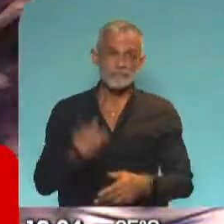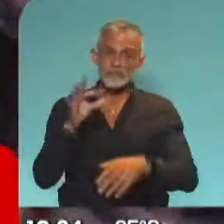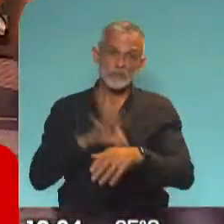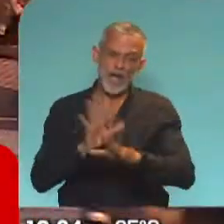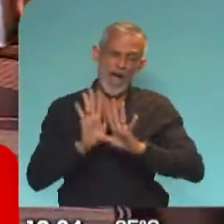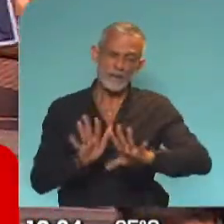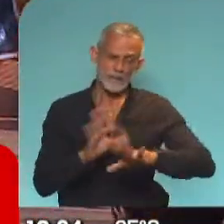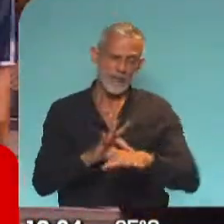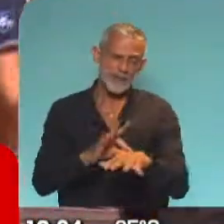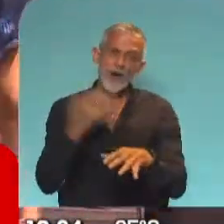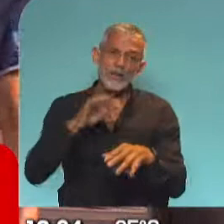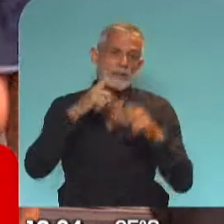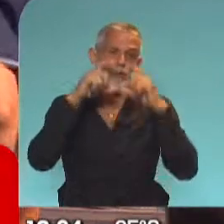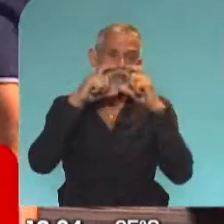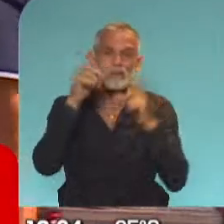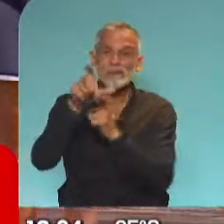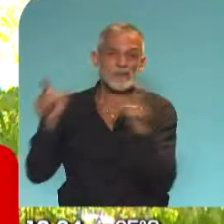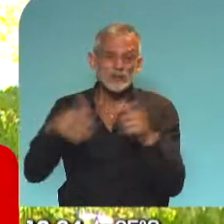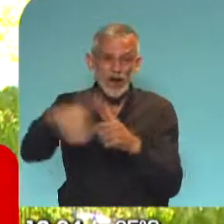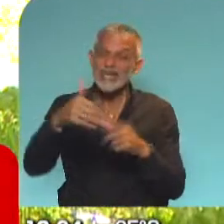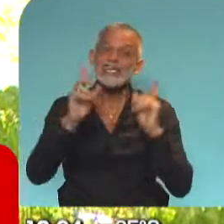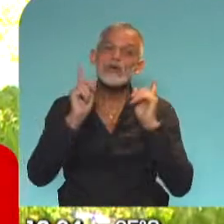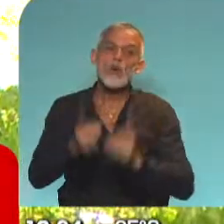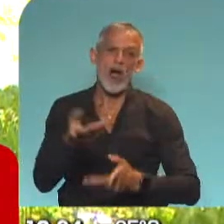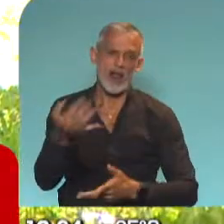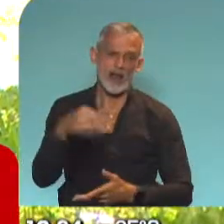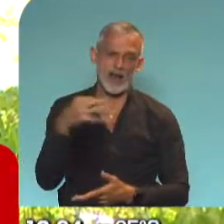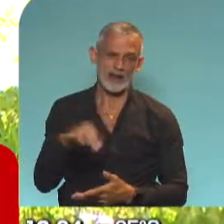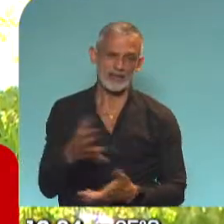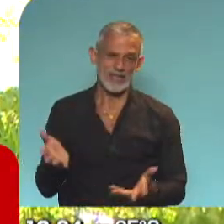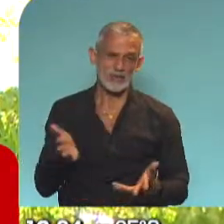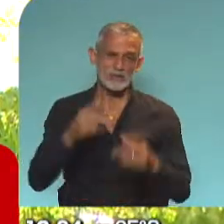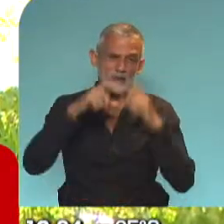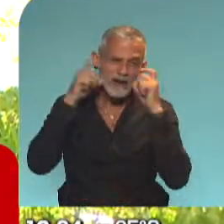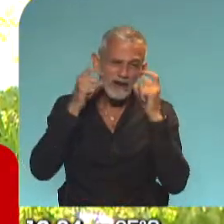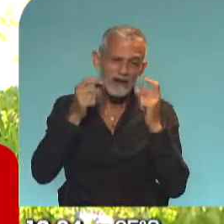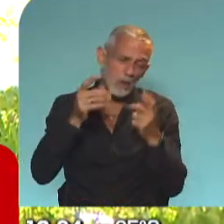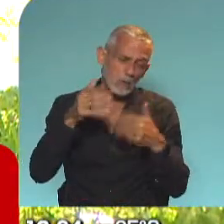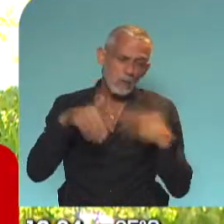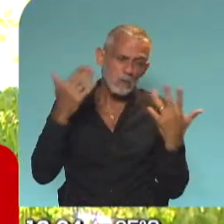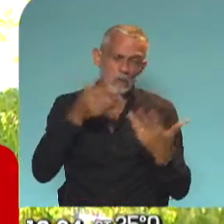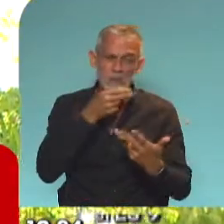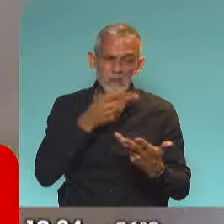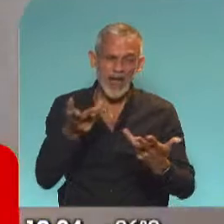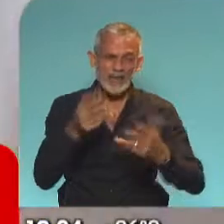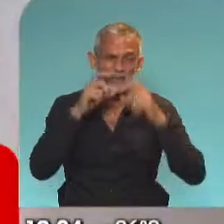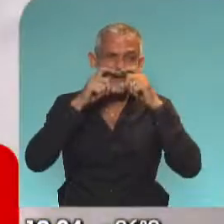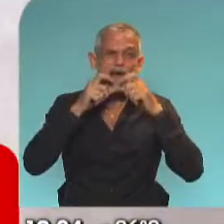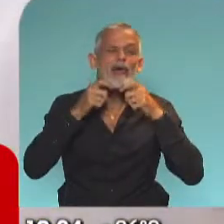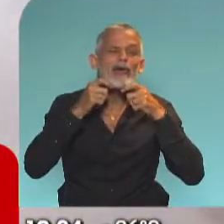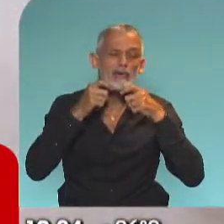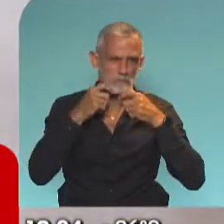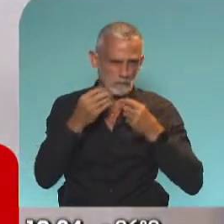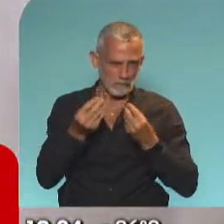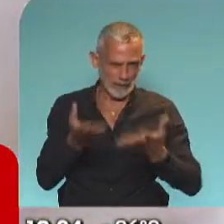haciendo exactamente lo mismo, ¿sí?, que agarrar y decir, no me pongo nada. No les sirve absolutamente de